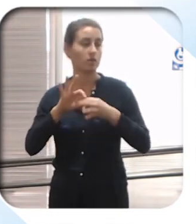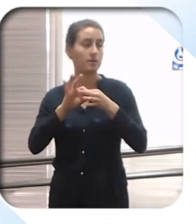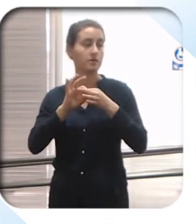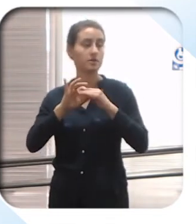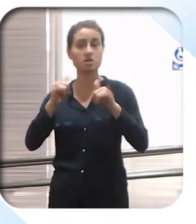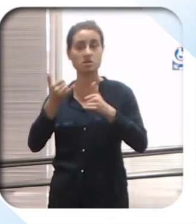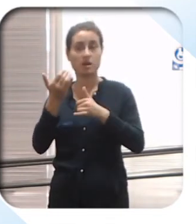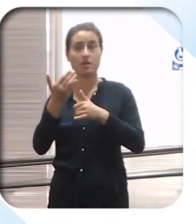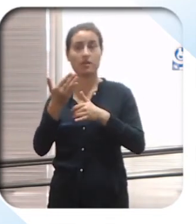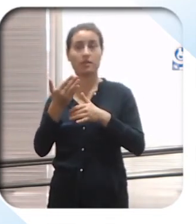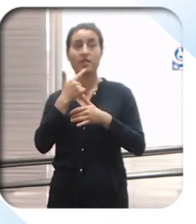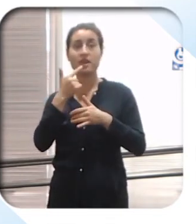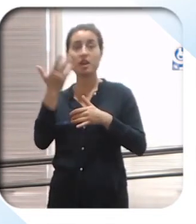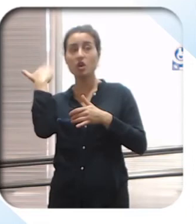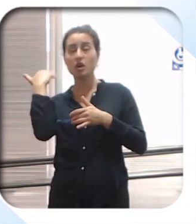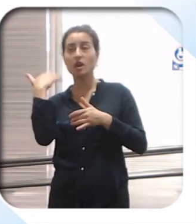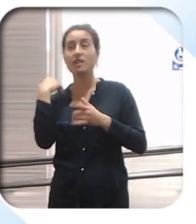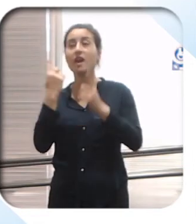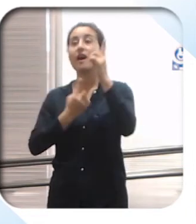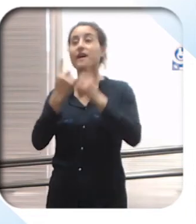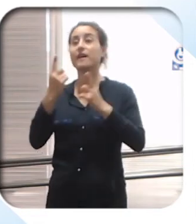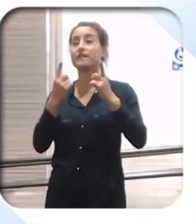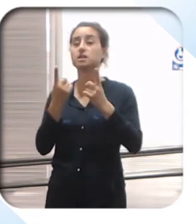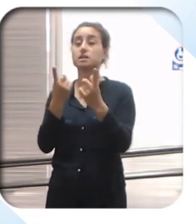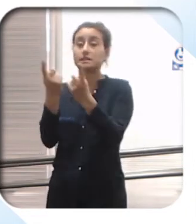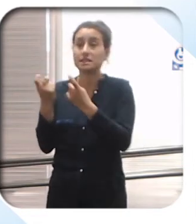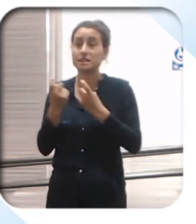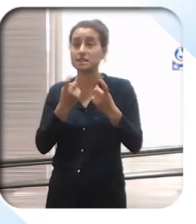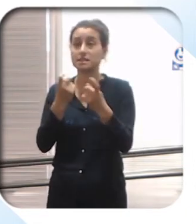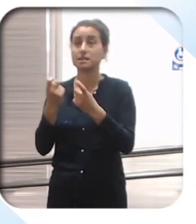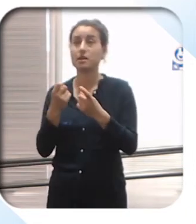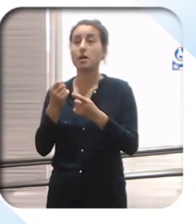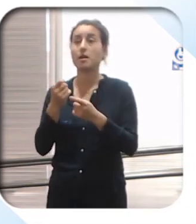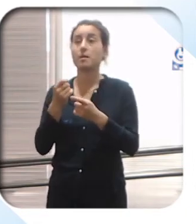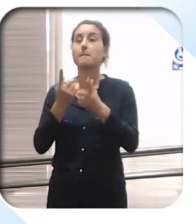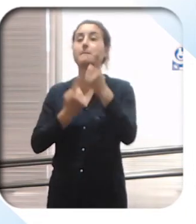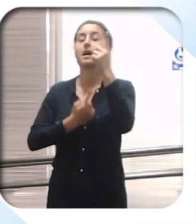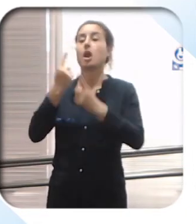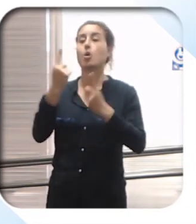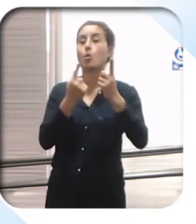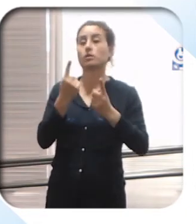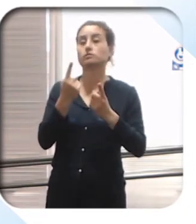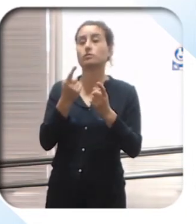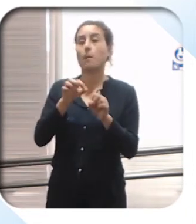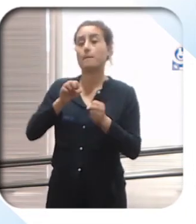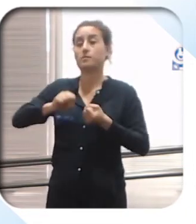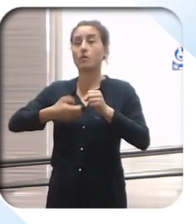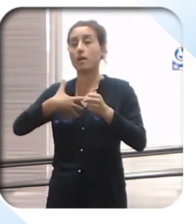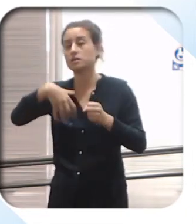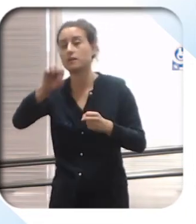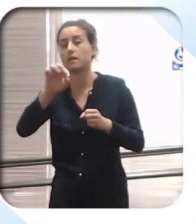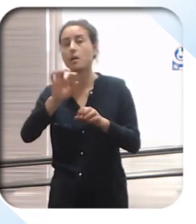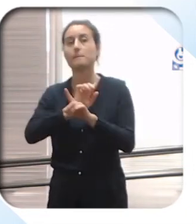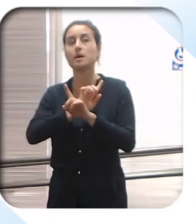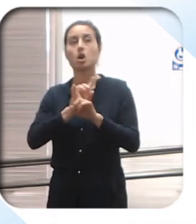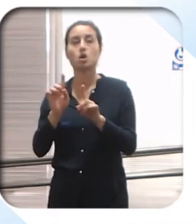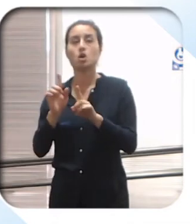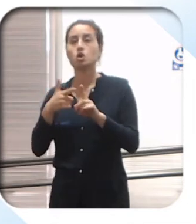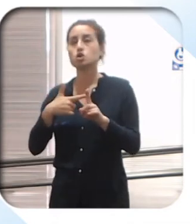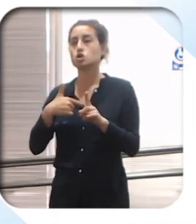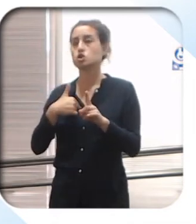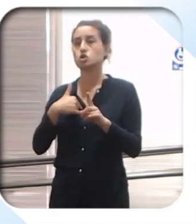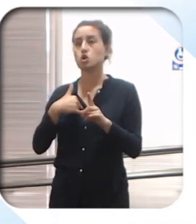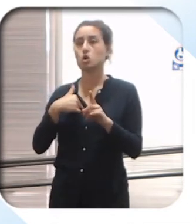dijeron también, que a veces es necesaria, ¿verdad?, para determinado tipo de movilización, pero no es que yo